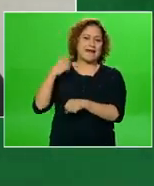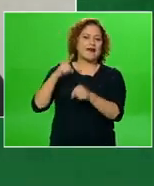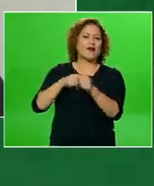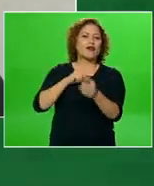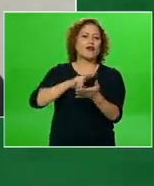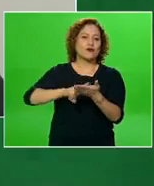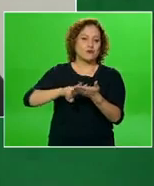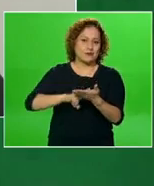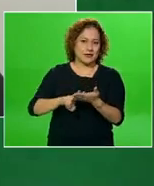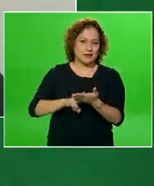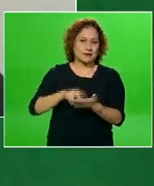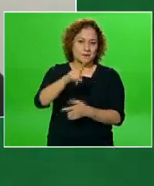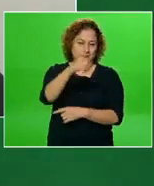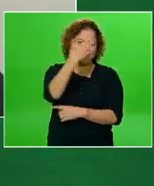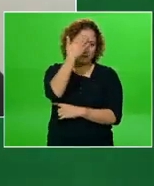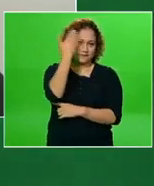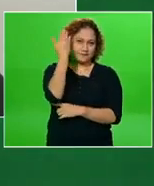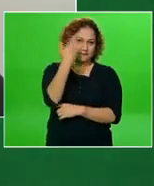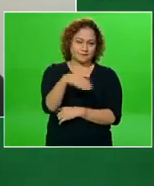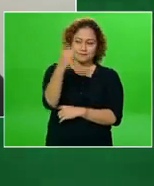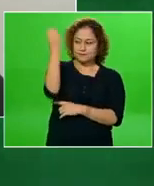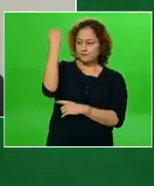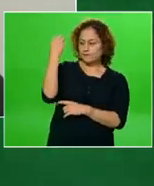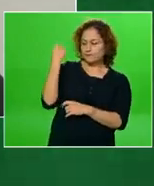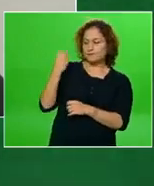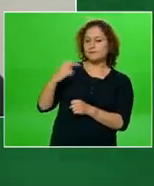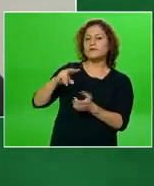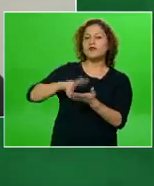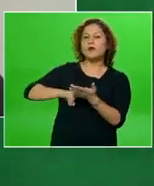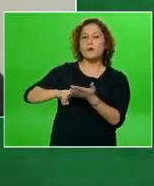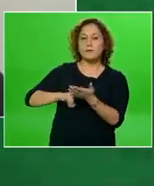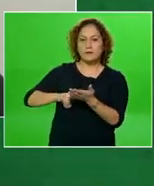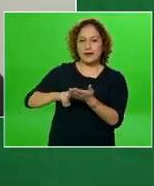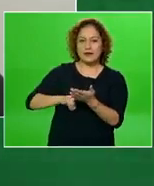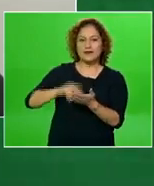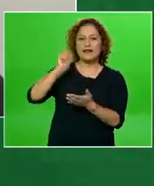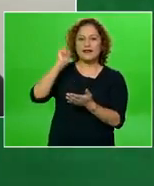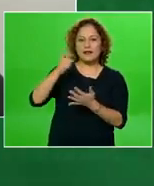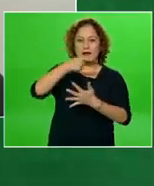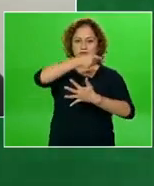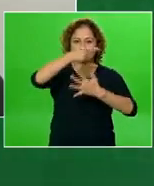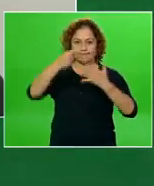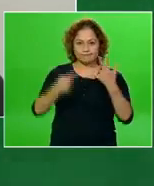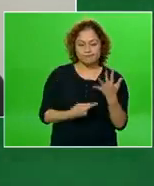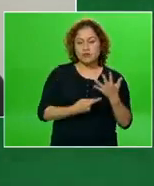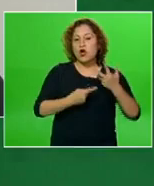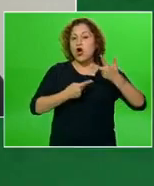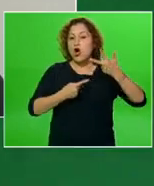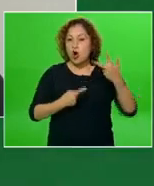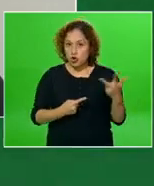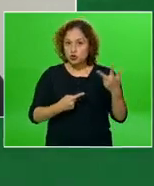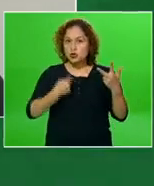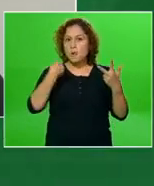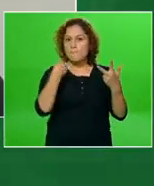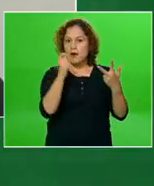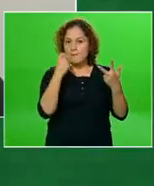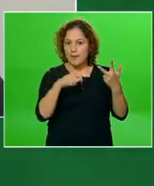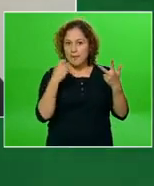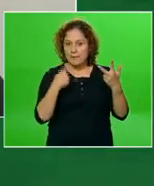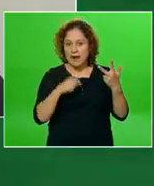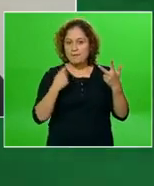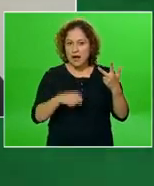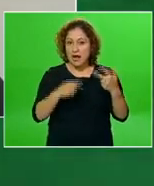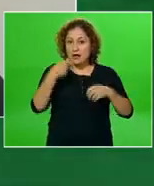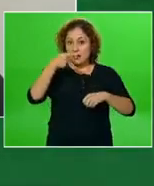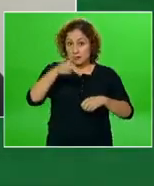poder lograr el color verde no podemos pasar de 8 puntos recordando que son 10 indicadores quiero decir que prácticamente